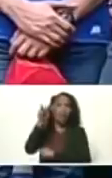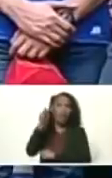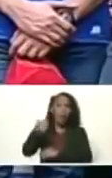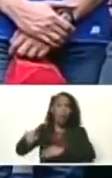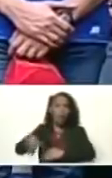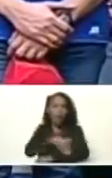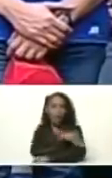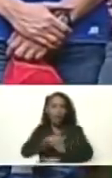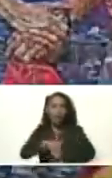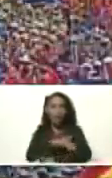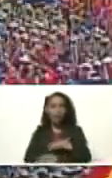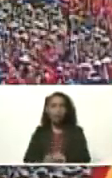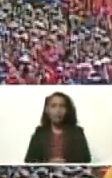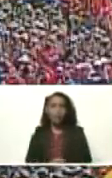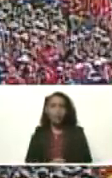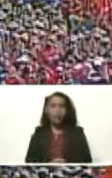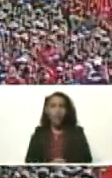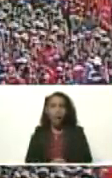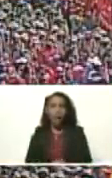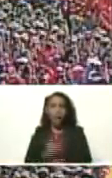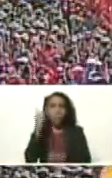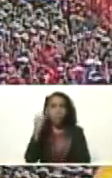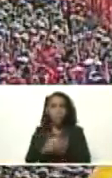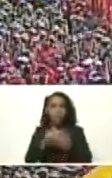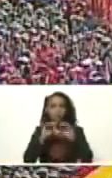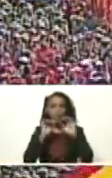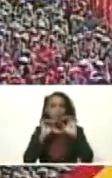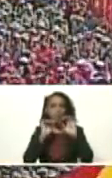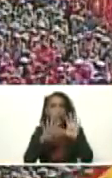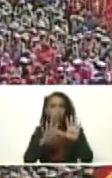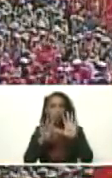calles en el 89.